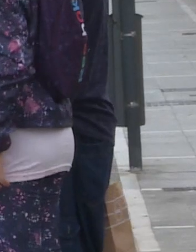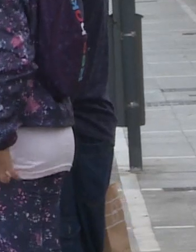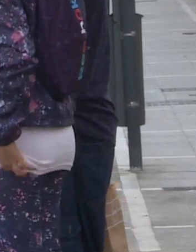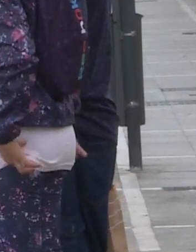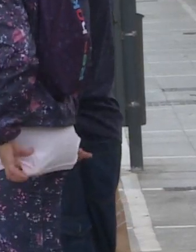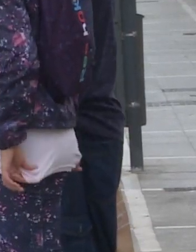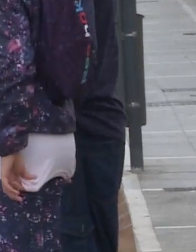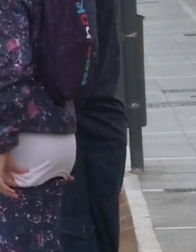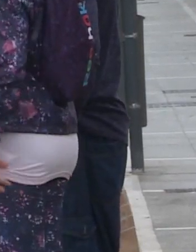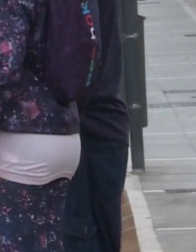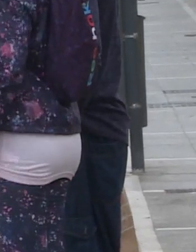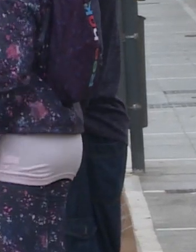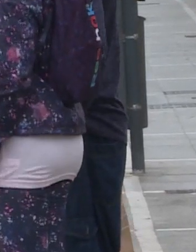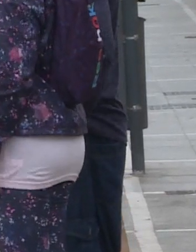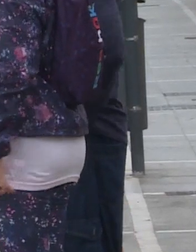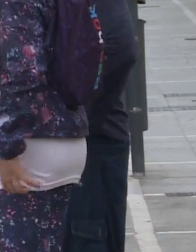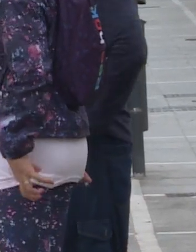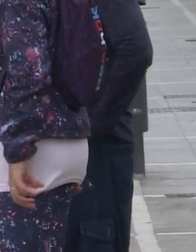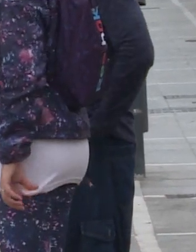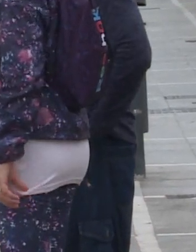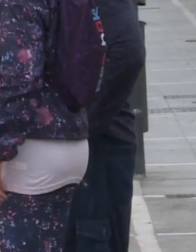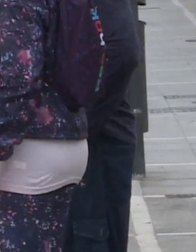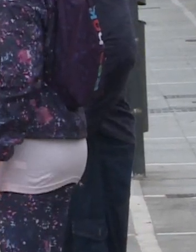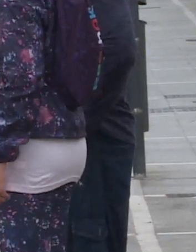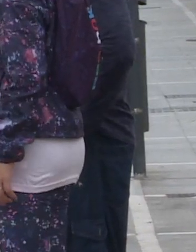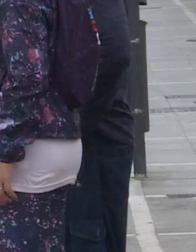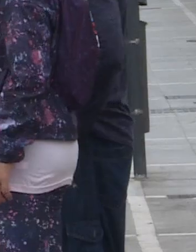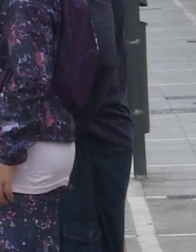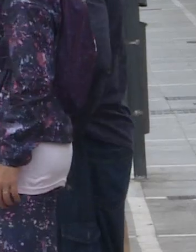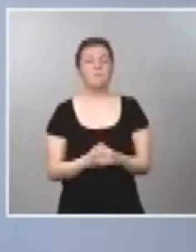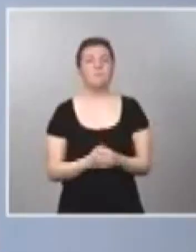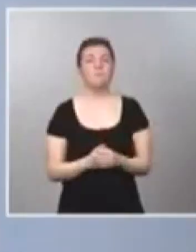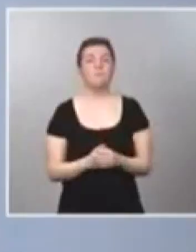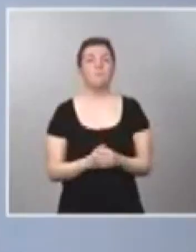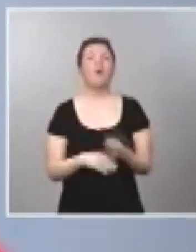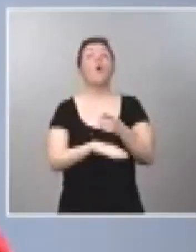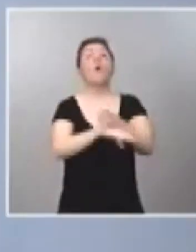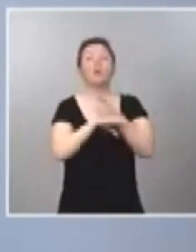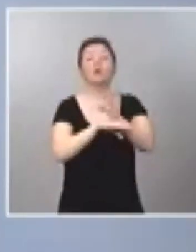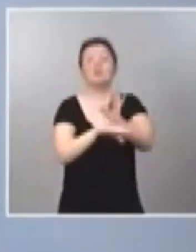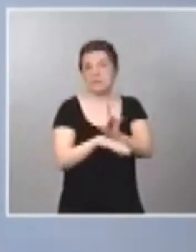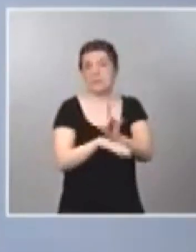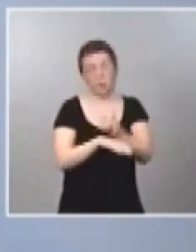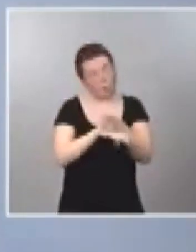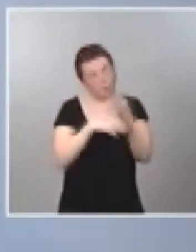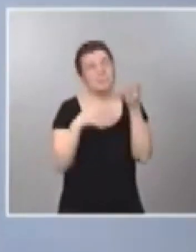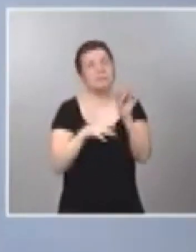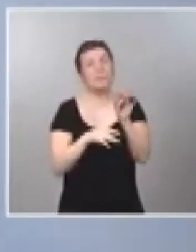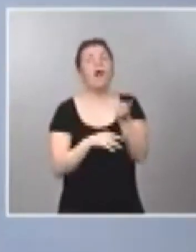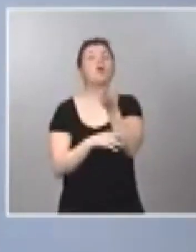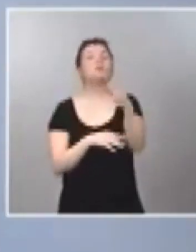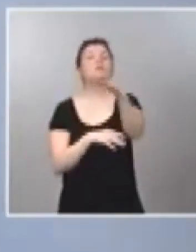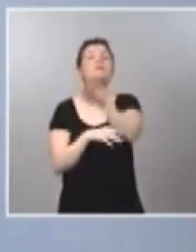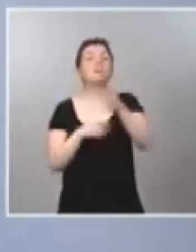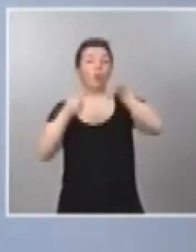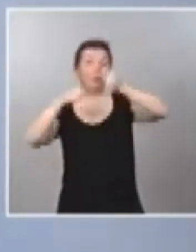aglomeraciones. Sin embargo, Carolina Darias recuerda cuándo será obligatorio su uso. Seguirá siendo en aquellos espacios cerrados,